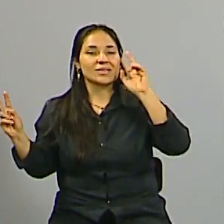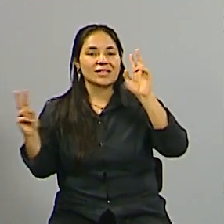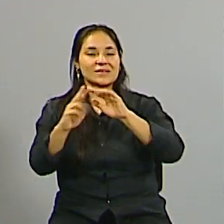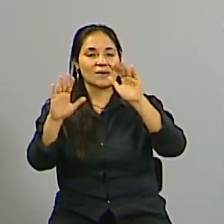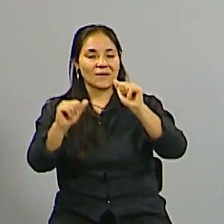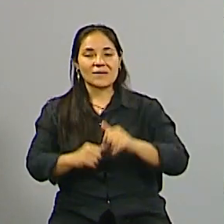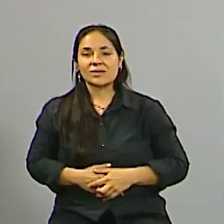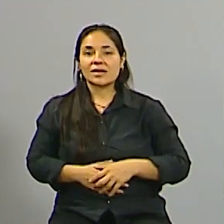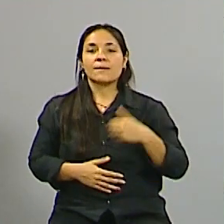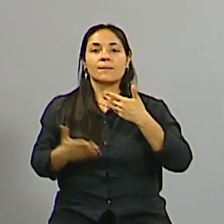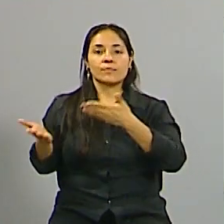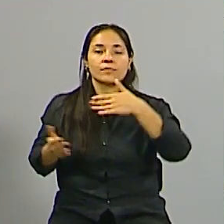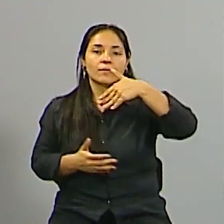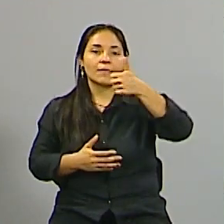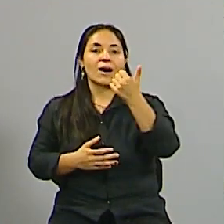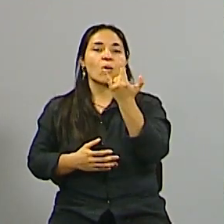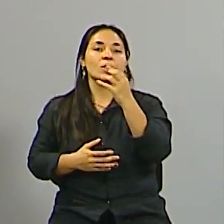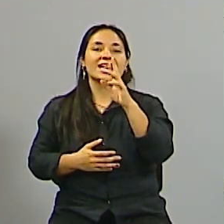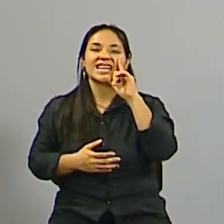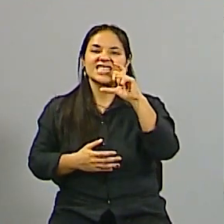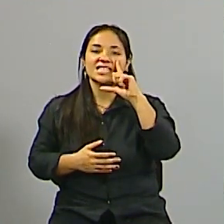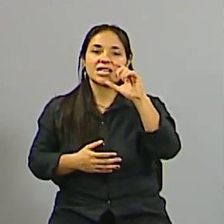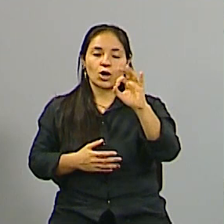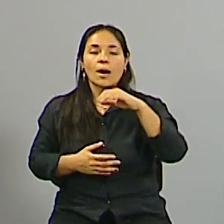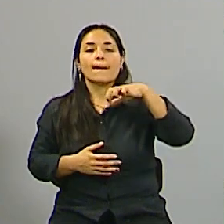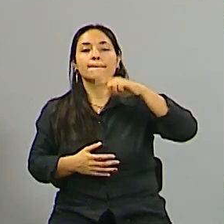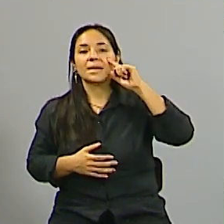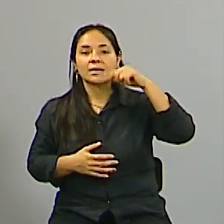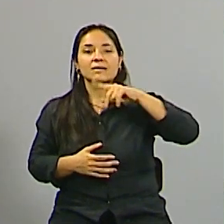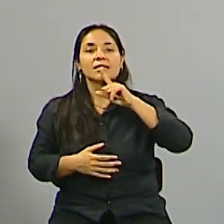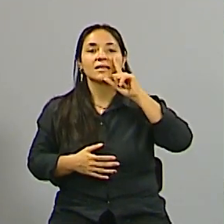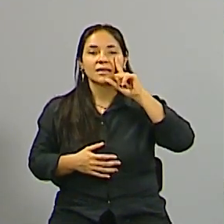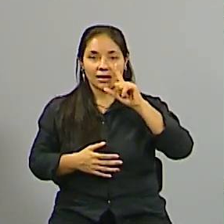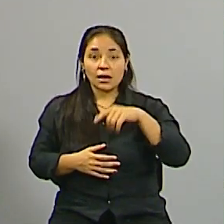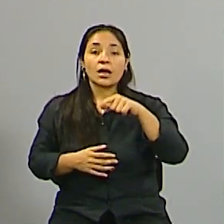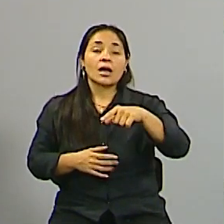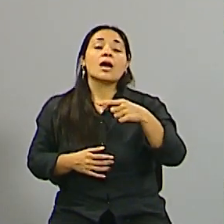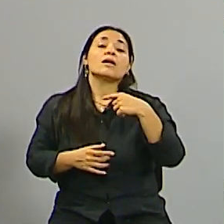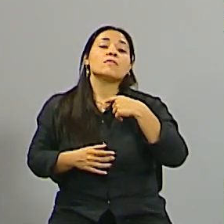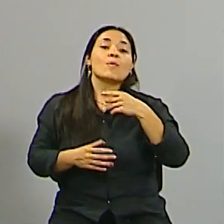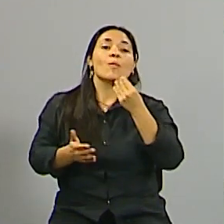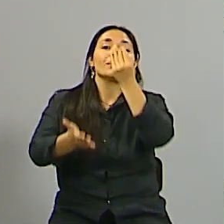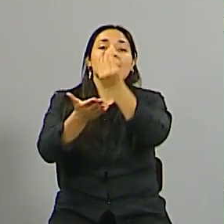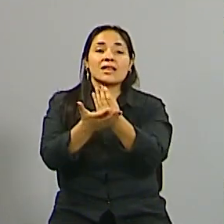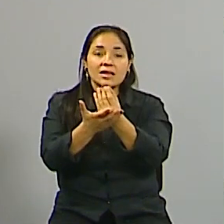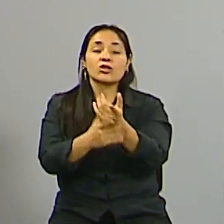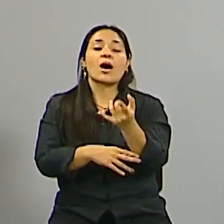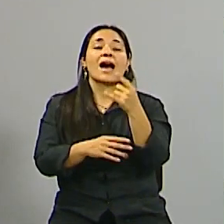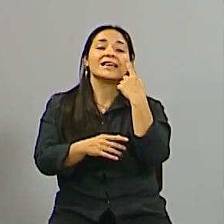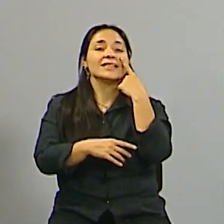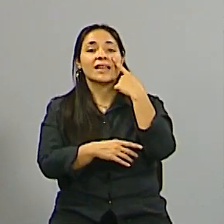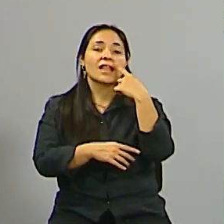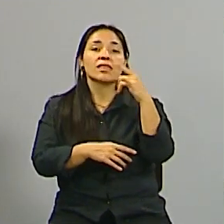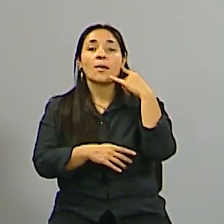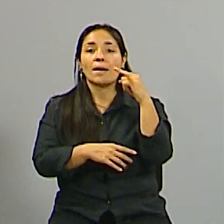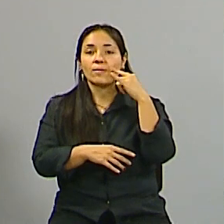Hasta luego. Mauricio Pinticlop, el candidato de Cambio a Mendoza a intendente del municipio de Maipú, bueno, haciendo un balance de lo que